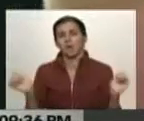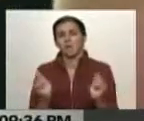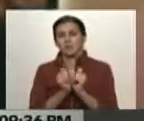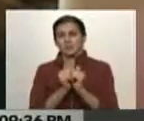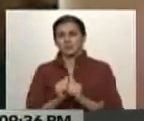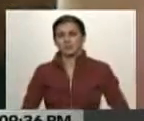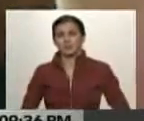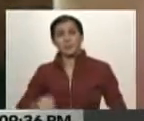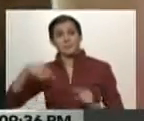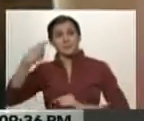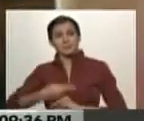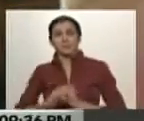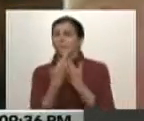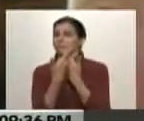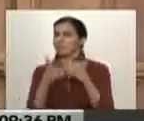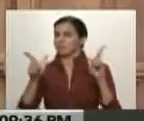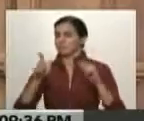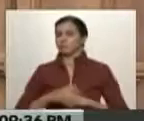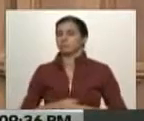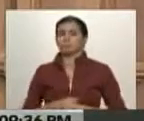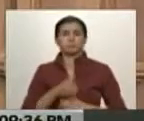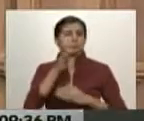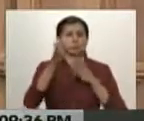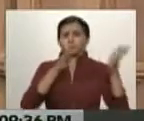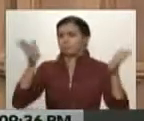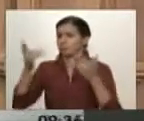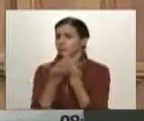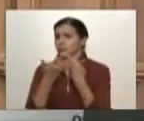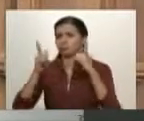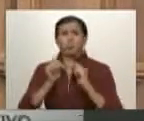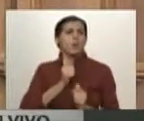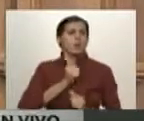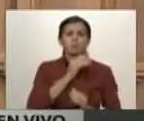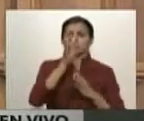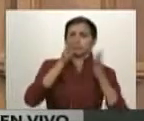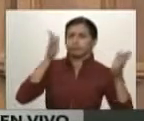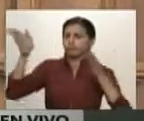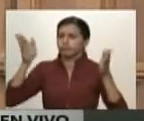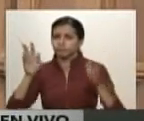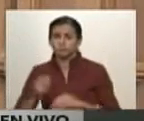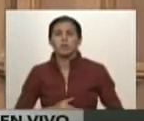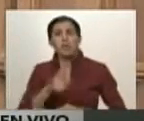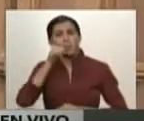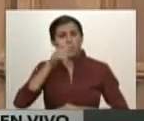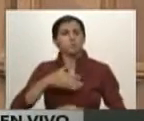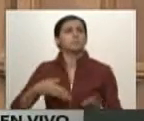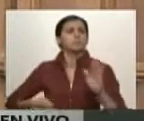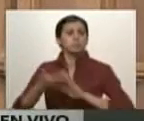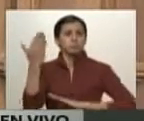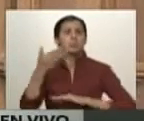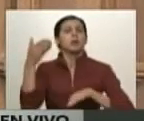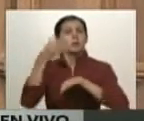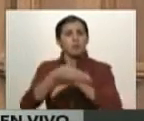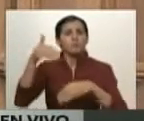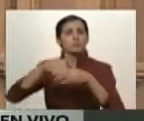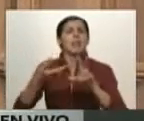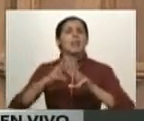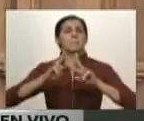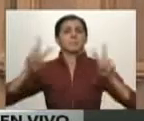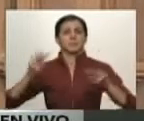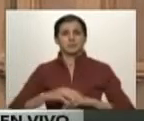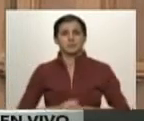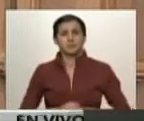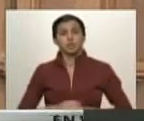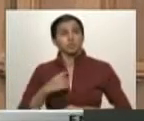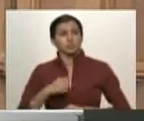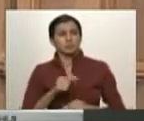mañana son libres ustedes saben de ir a donde quieran y tengan la seguridad de otro pueblo a votar en paz acabo de hablar con el general